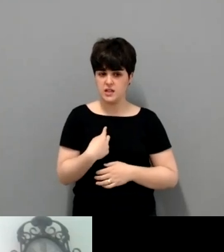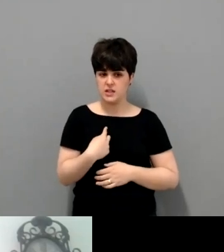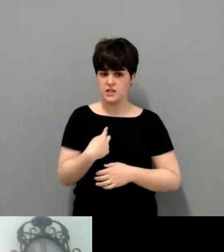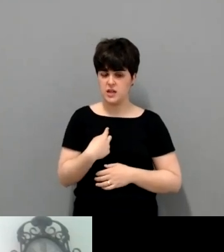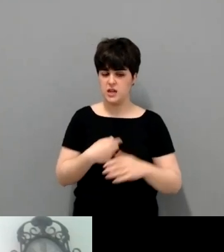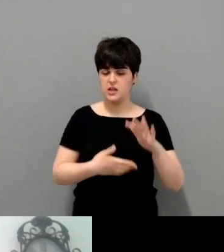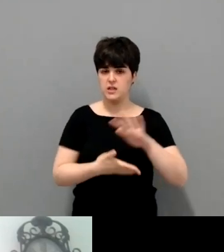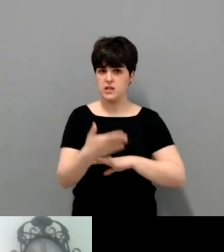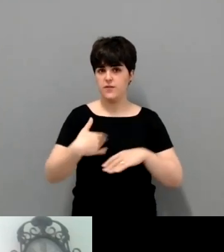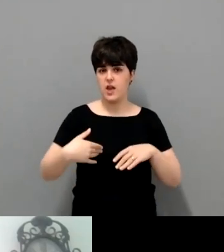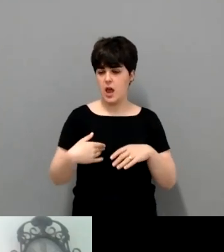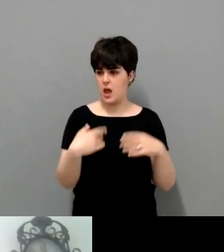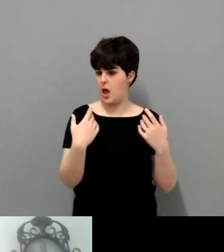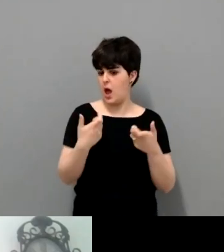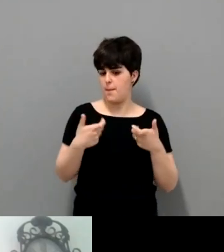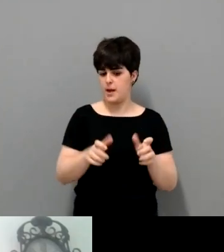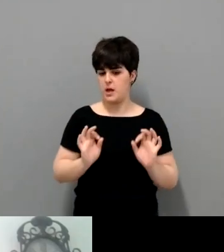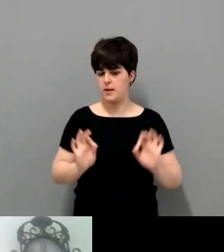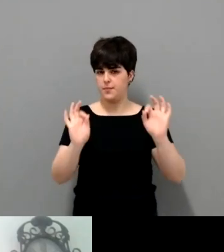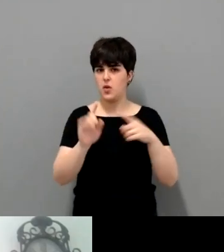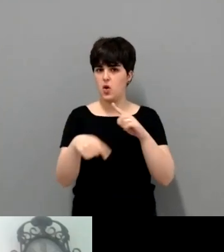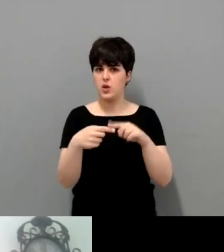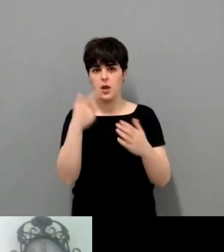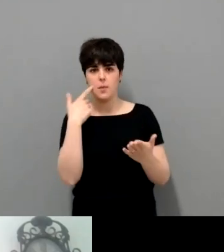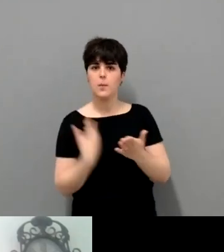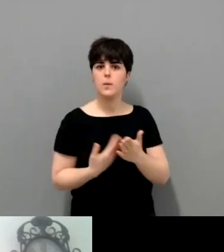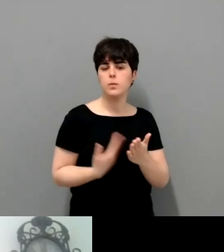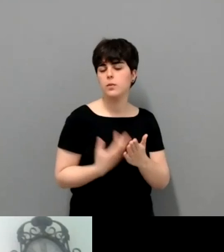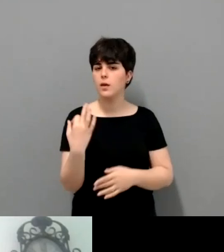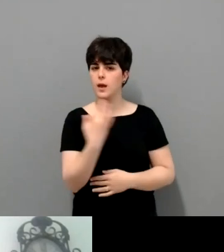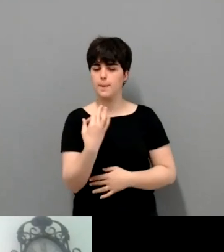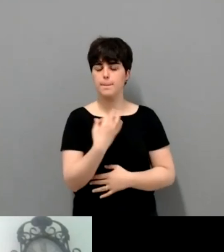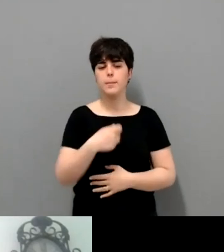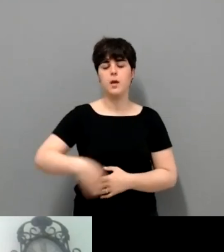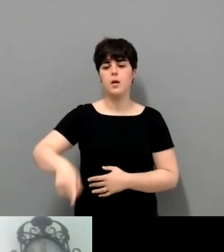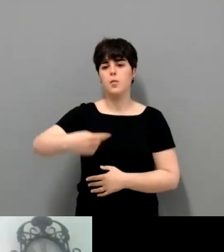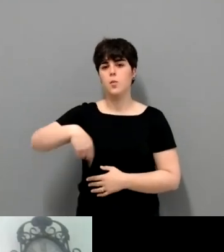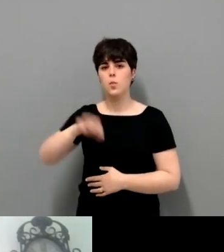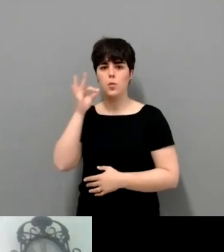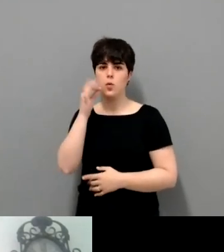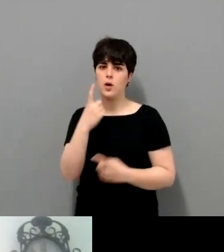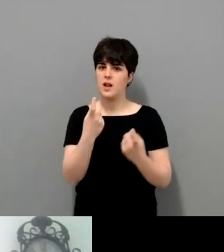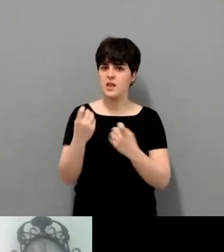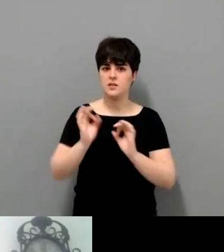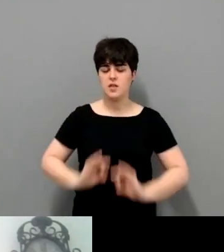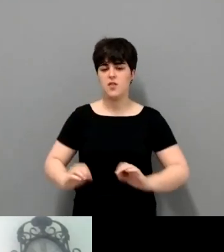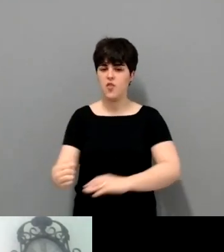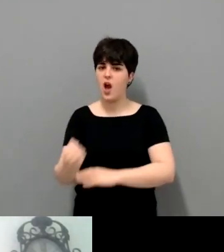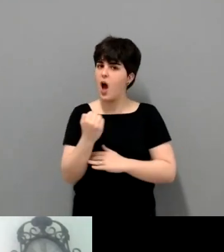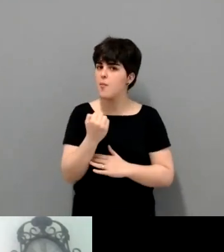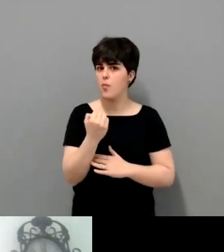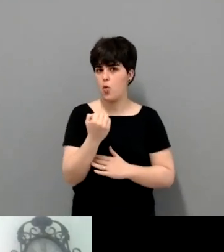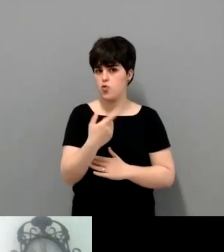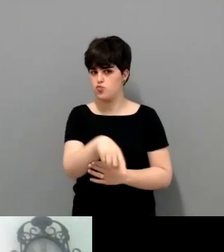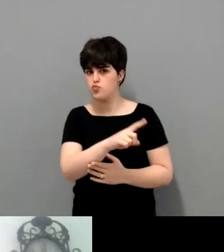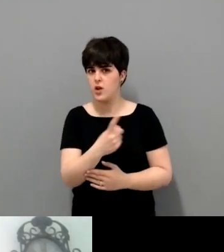este espacio va a servir para poner sobre la mesa lo que las mujeres con grandes necesidades de apoyo necesitan.